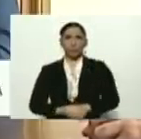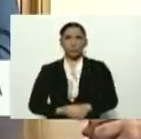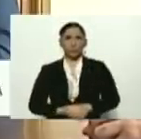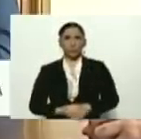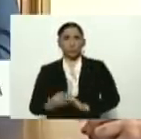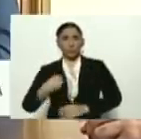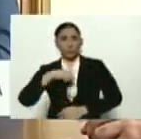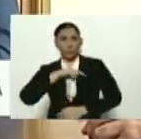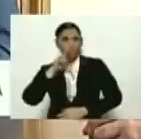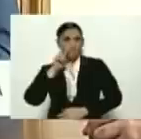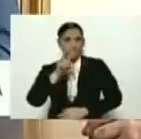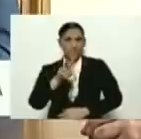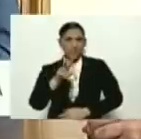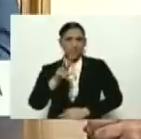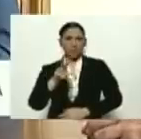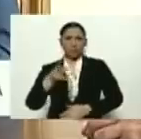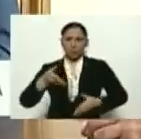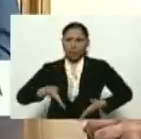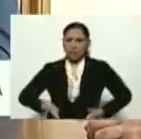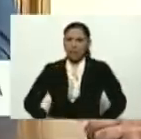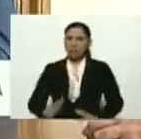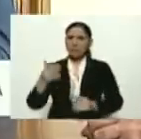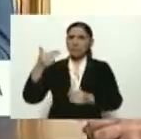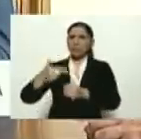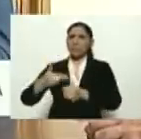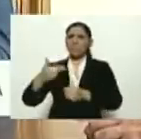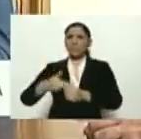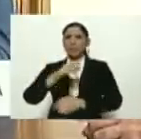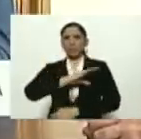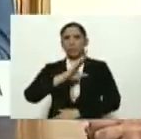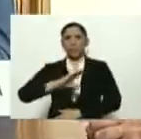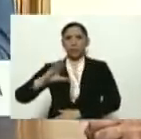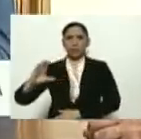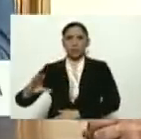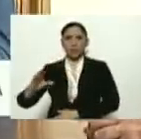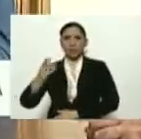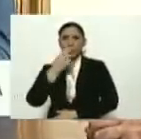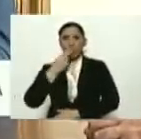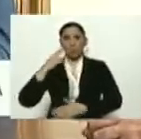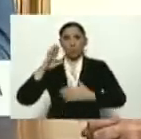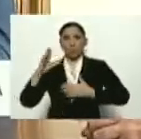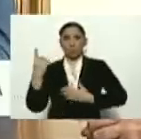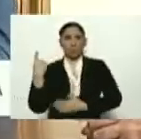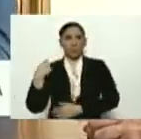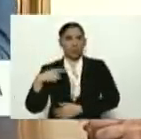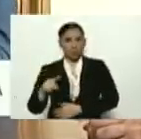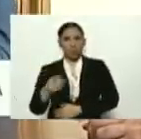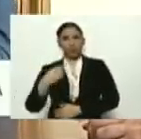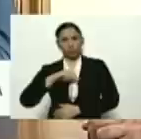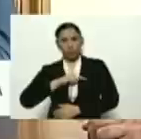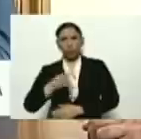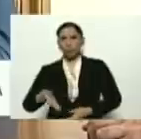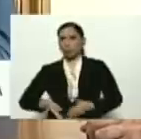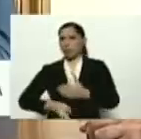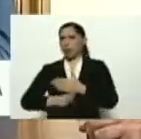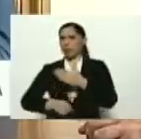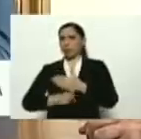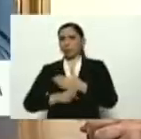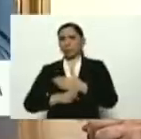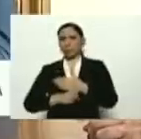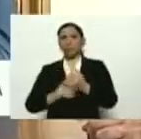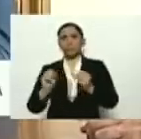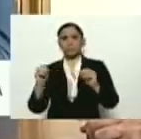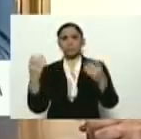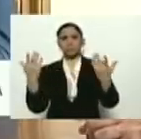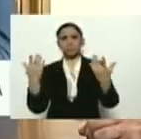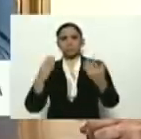Hemos visto el nacimiento de Petrocaribe y el compromiso que tenemos que vamos a cumplir.